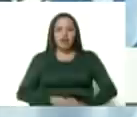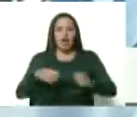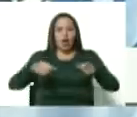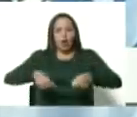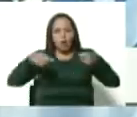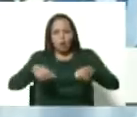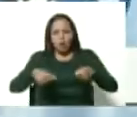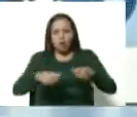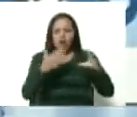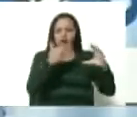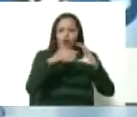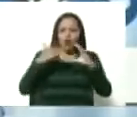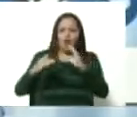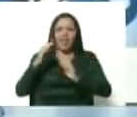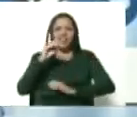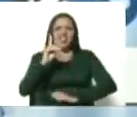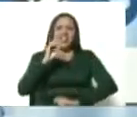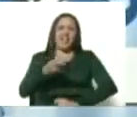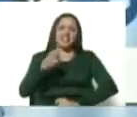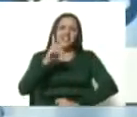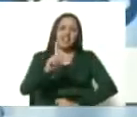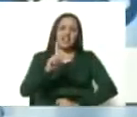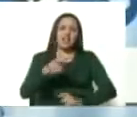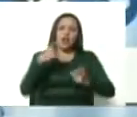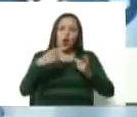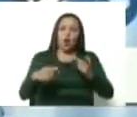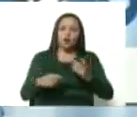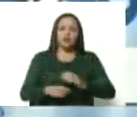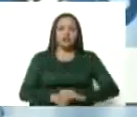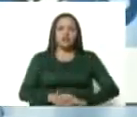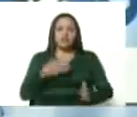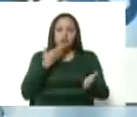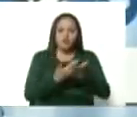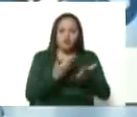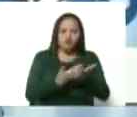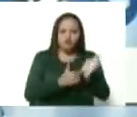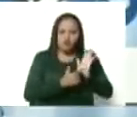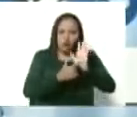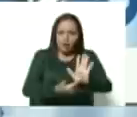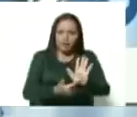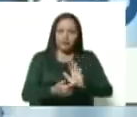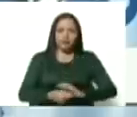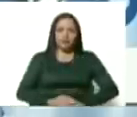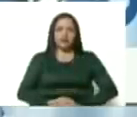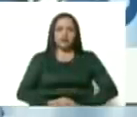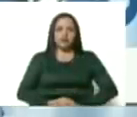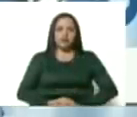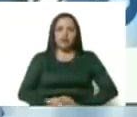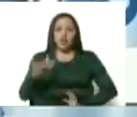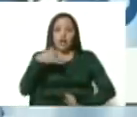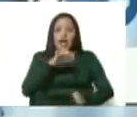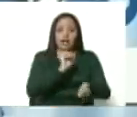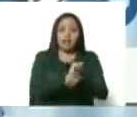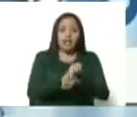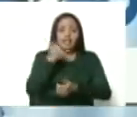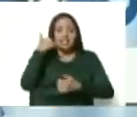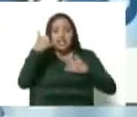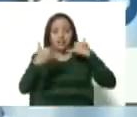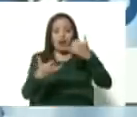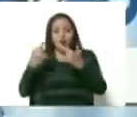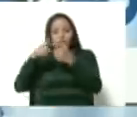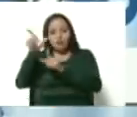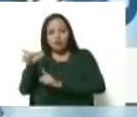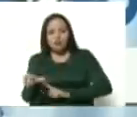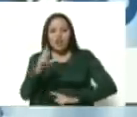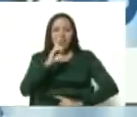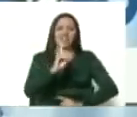de correspondencia de la empresa DHL y otras evidencias. Mientras estaba detenido, recibió llamadas de otro courier de